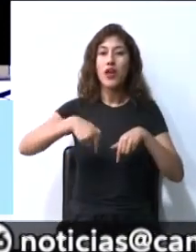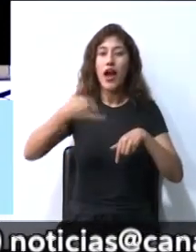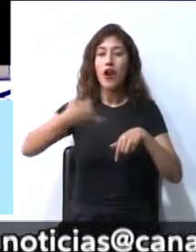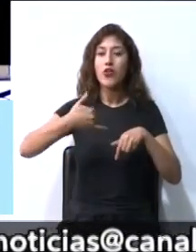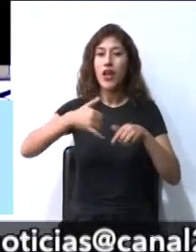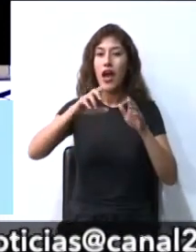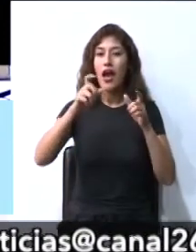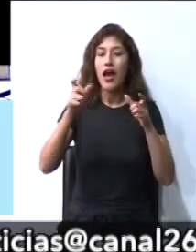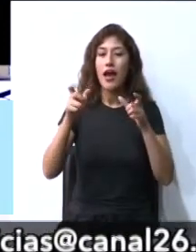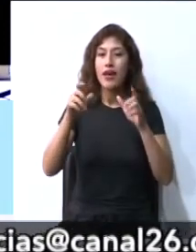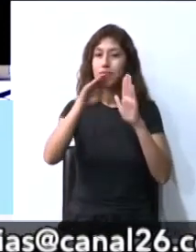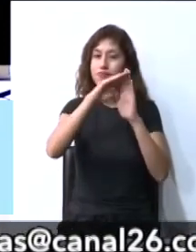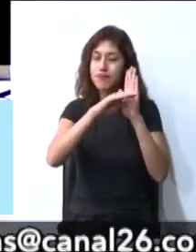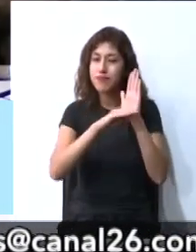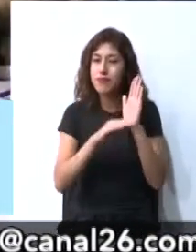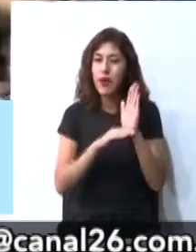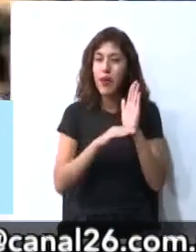de la ciudad.